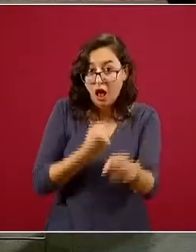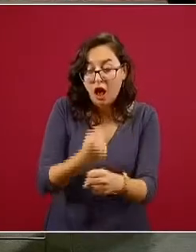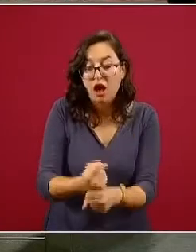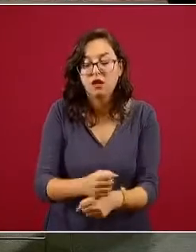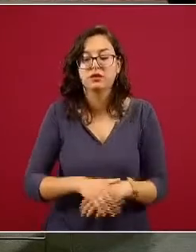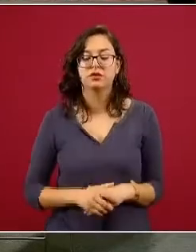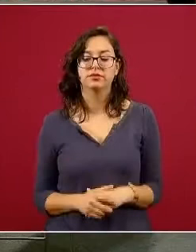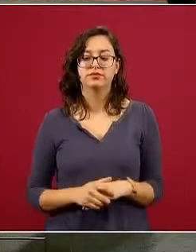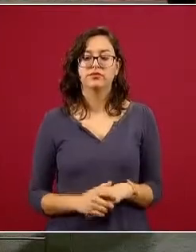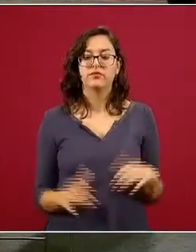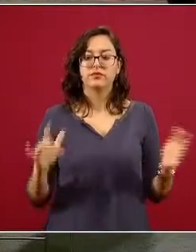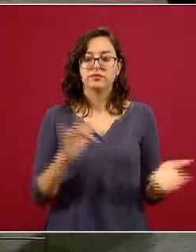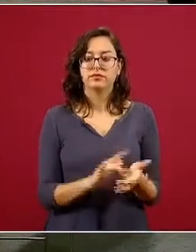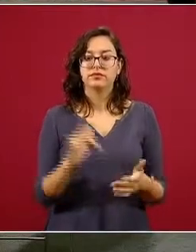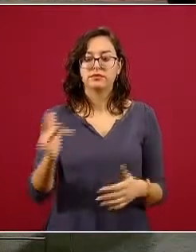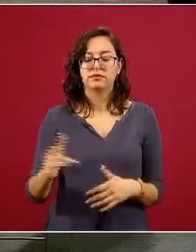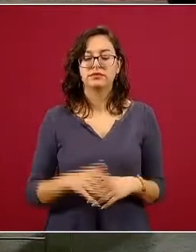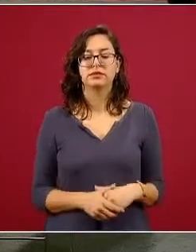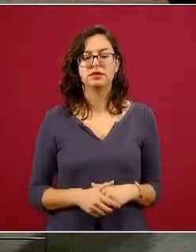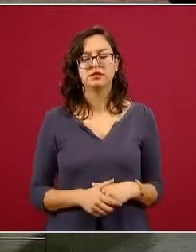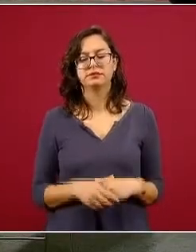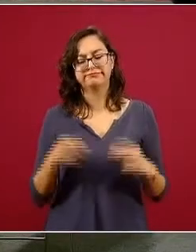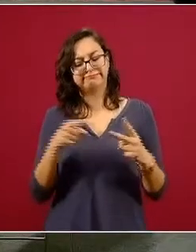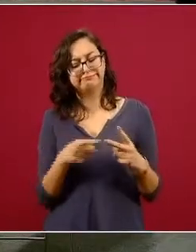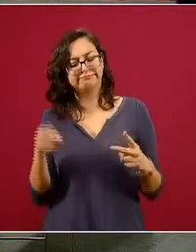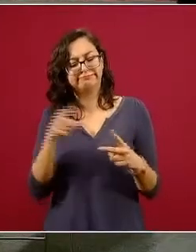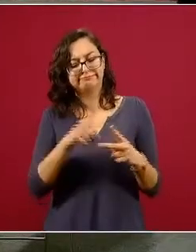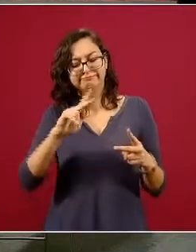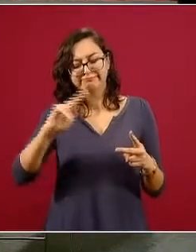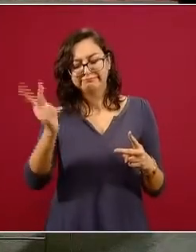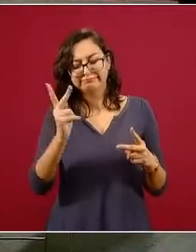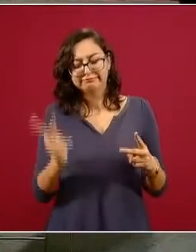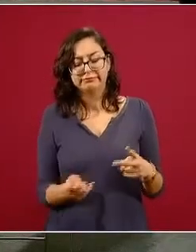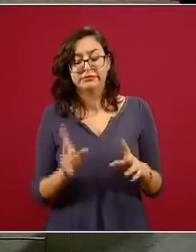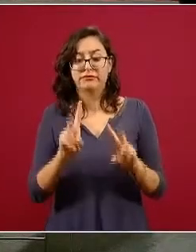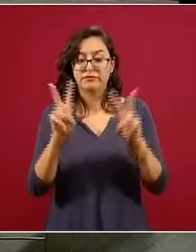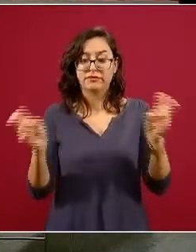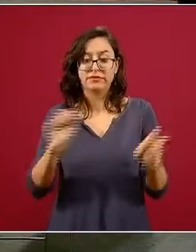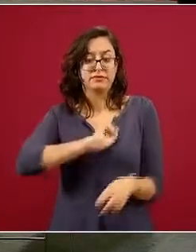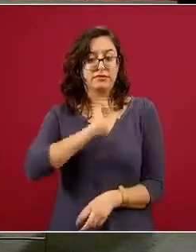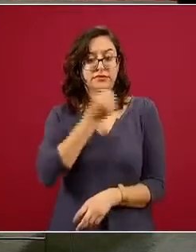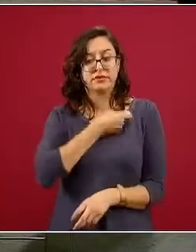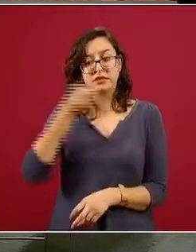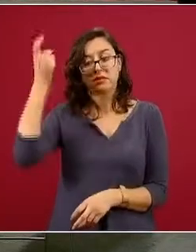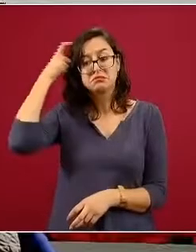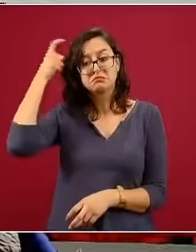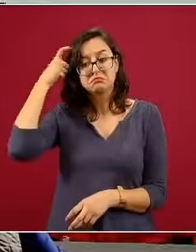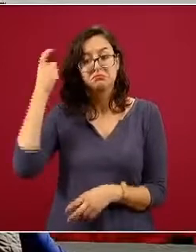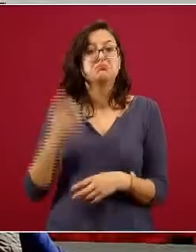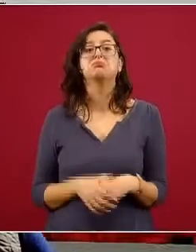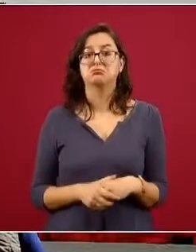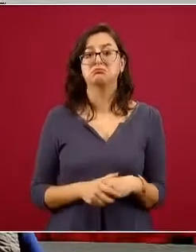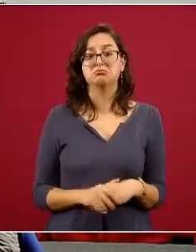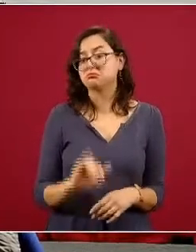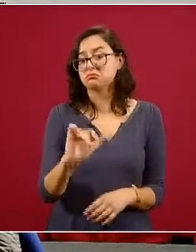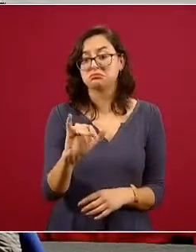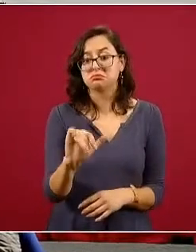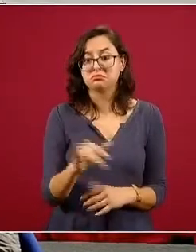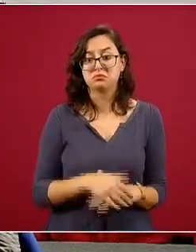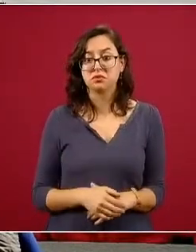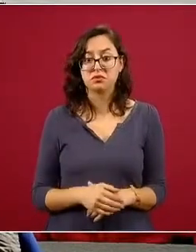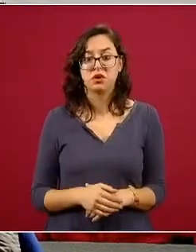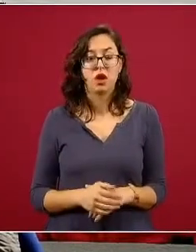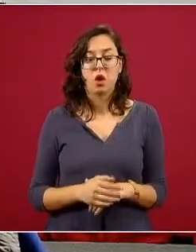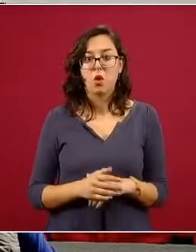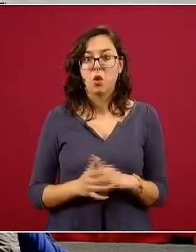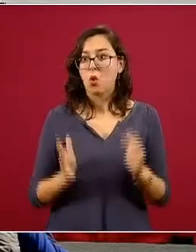Gracias, doctor López Ridaura. Sobre las otras dos preguntas, salud mental. Sí, efectivamente, no es